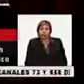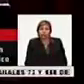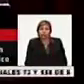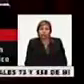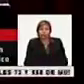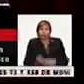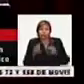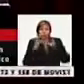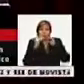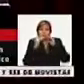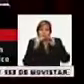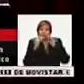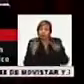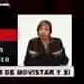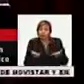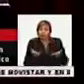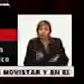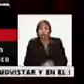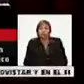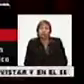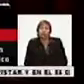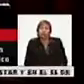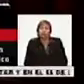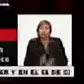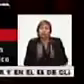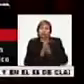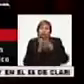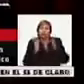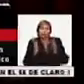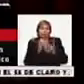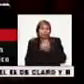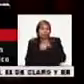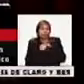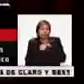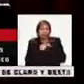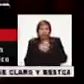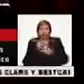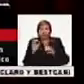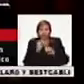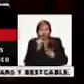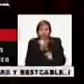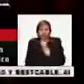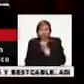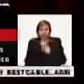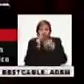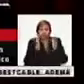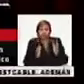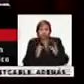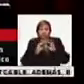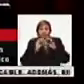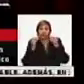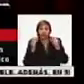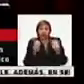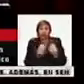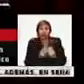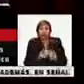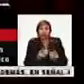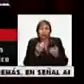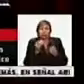en este conversatorio que con mucho cariño lo hacemos los trabajadores apristas del Congreso de la República.